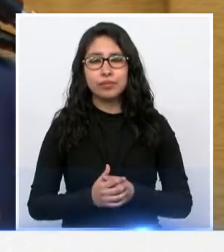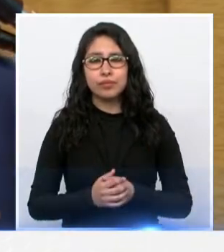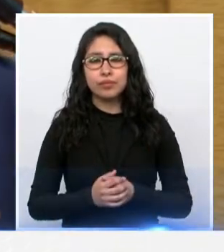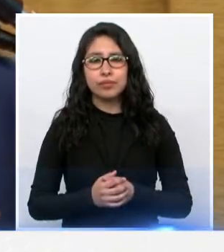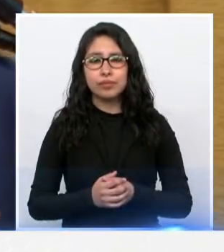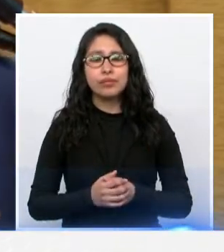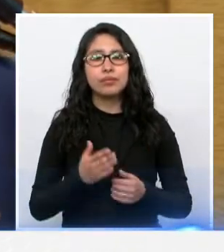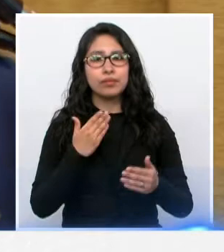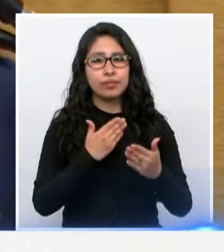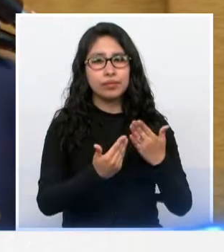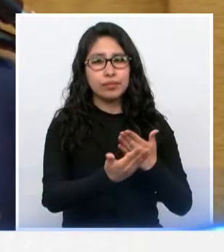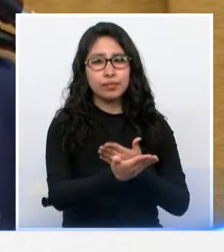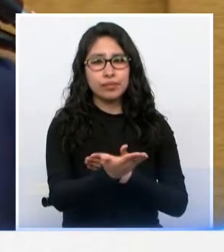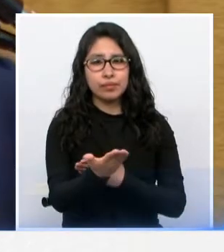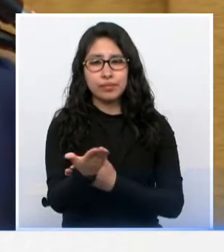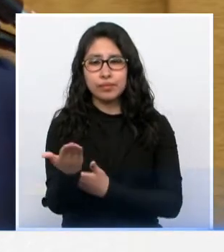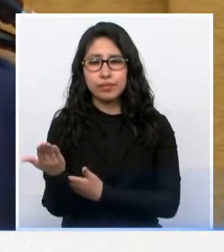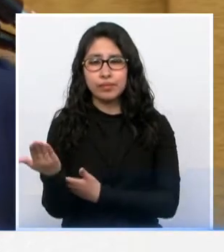muy buenos días.